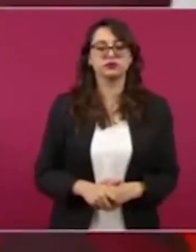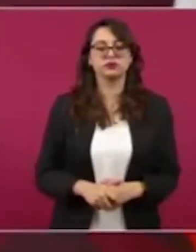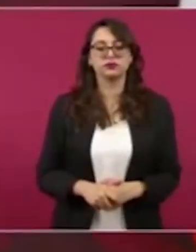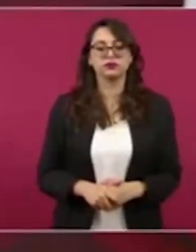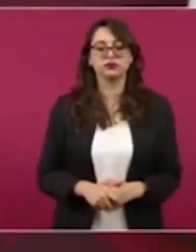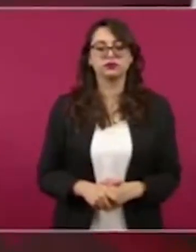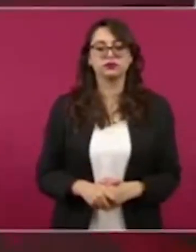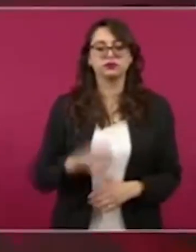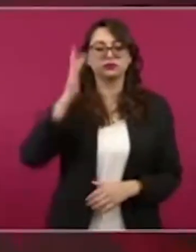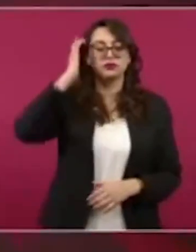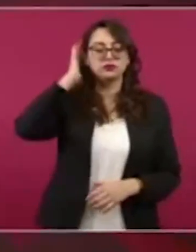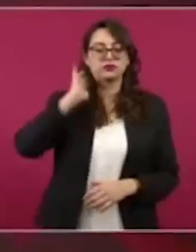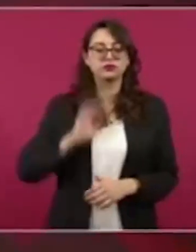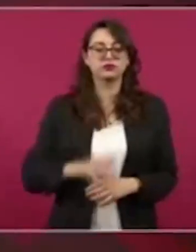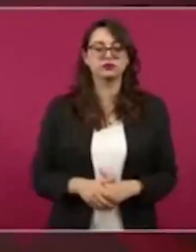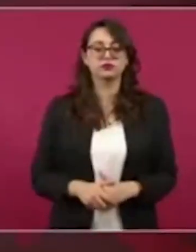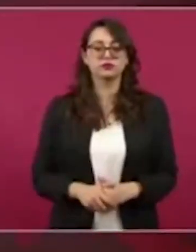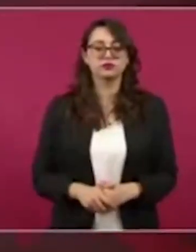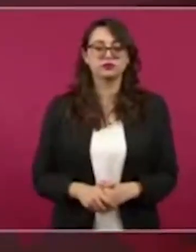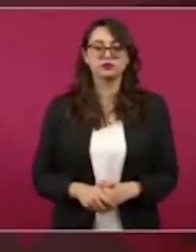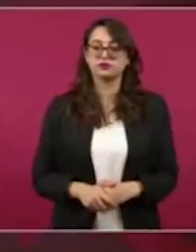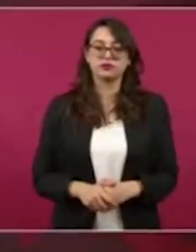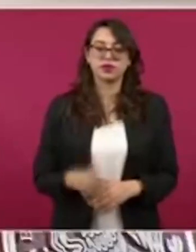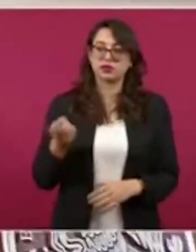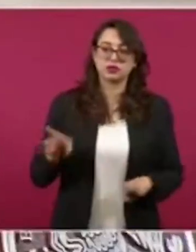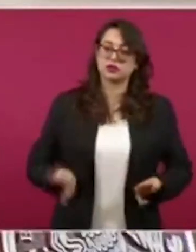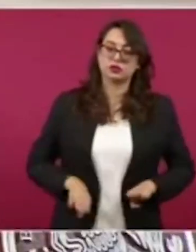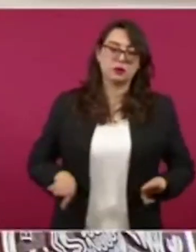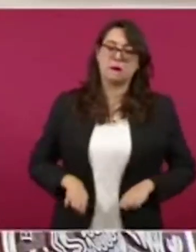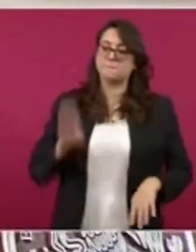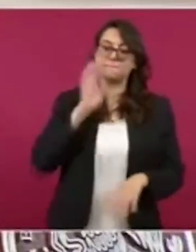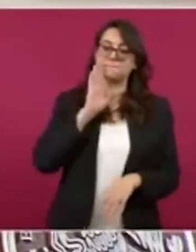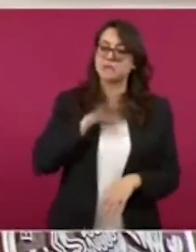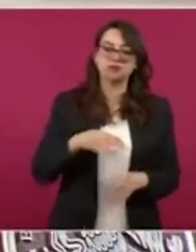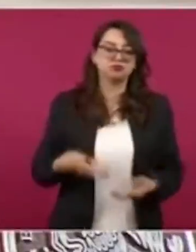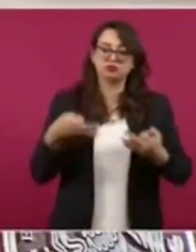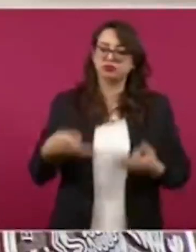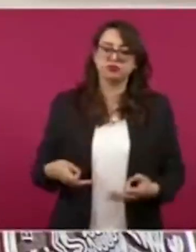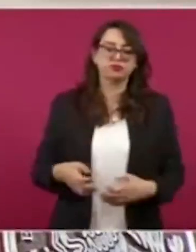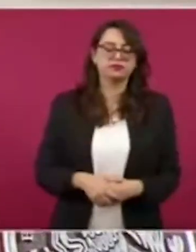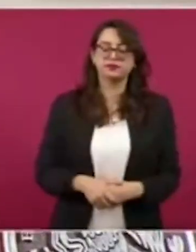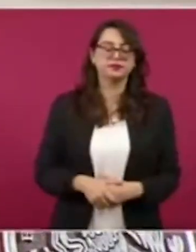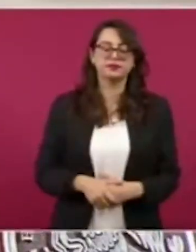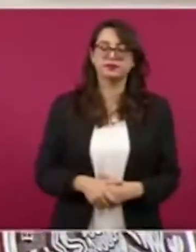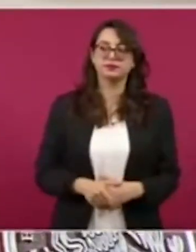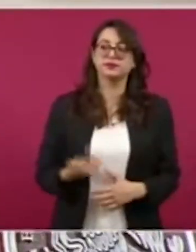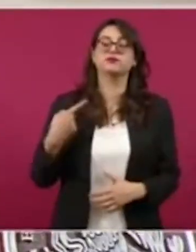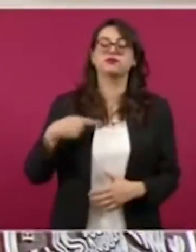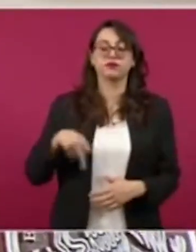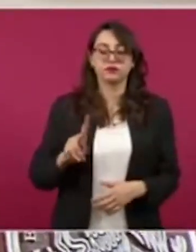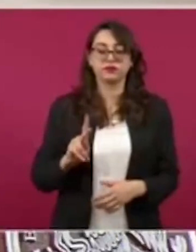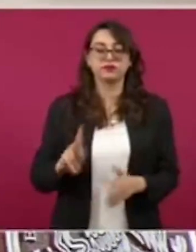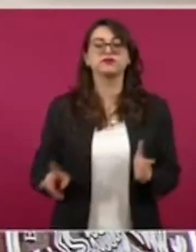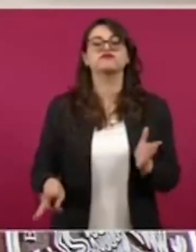Pedro Castillo y restituirlo, al igual que convocar elecciones lo más pronto posible para que el pueblo decida. Esto surge luego de